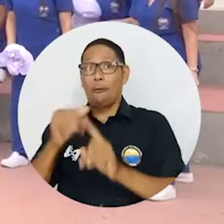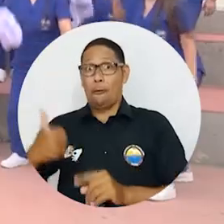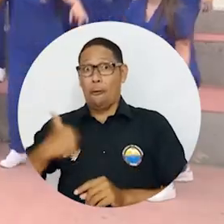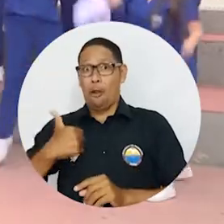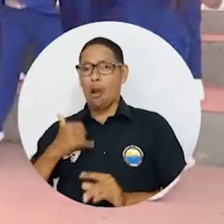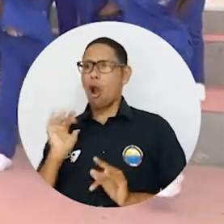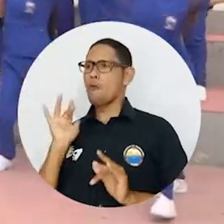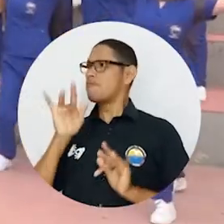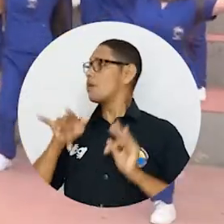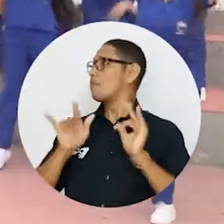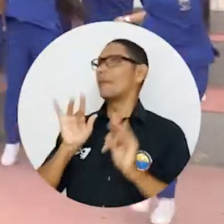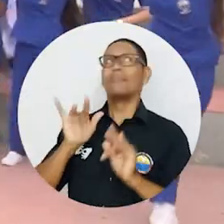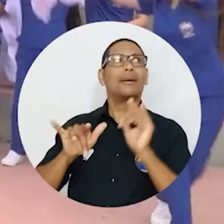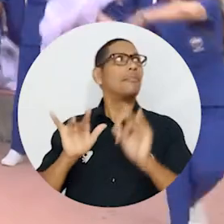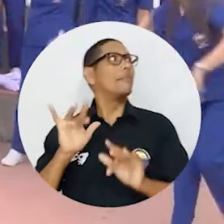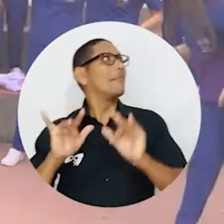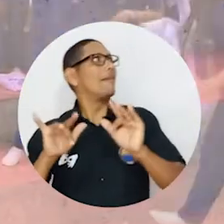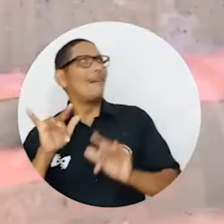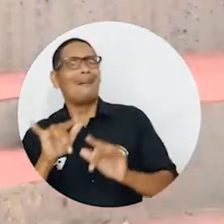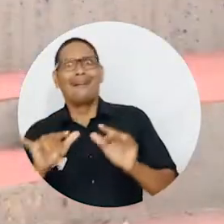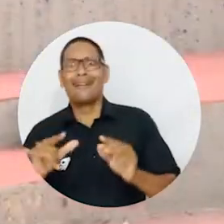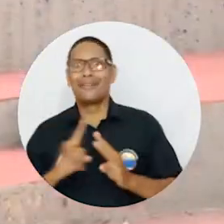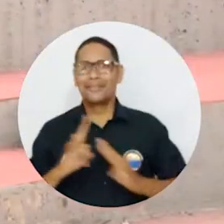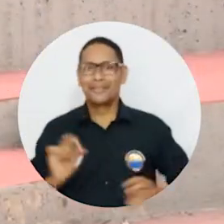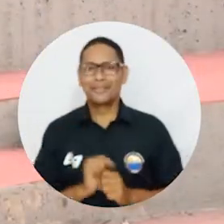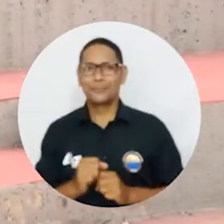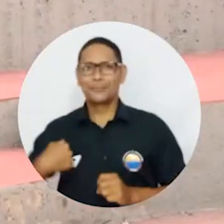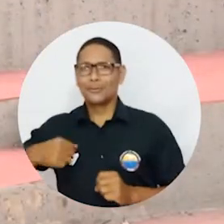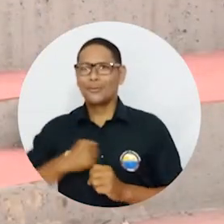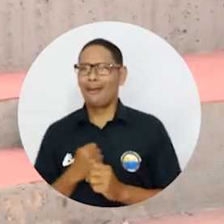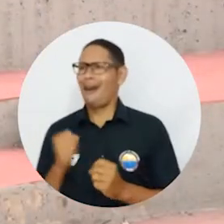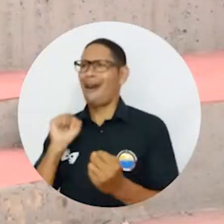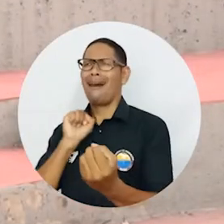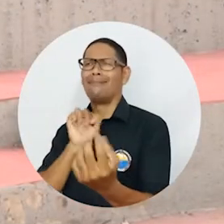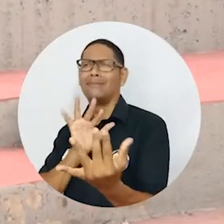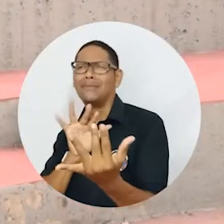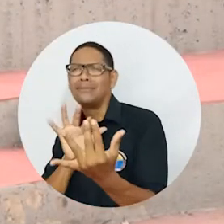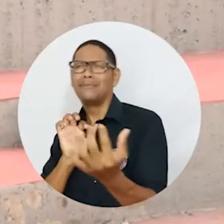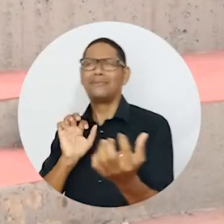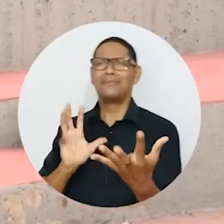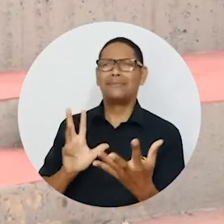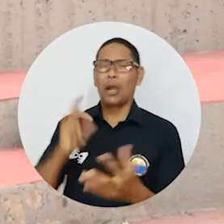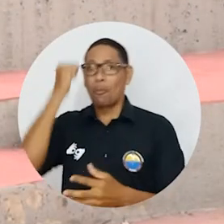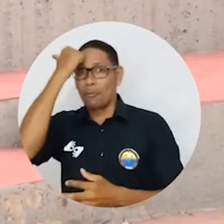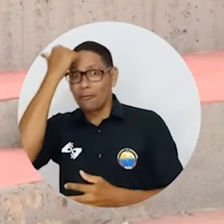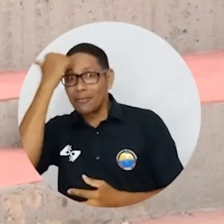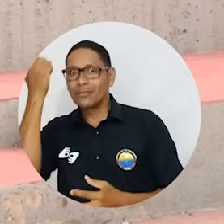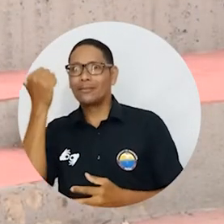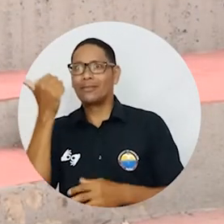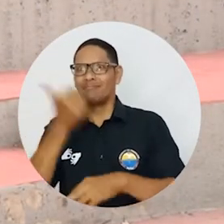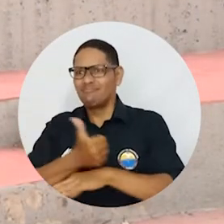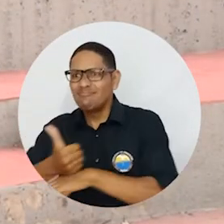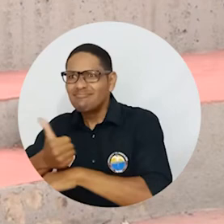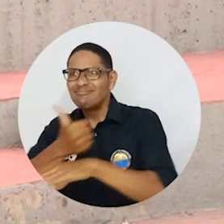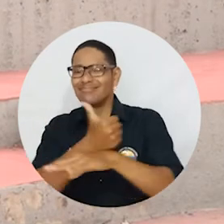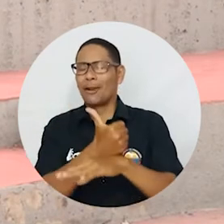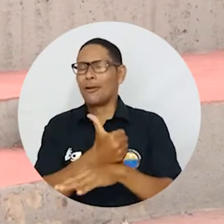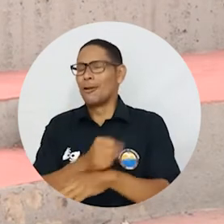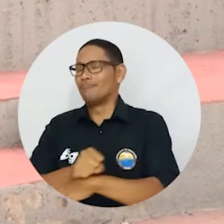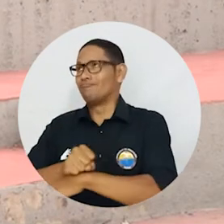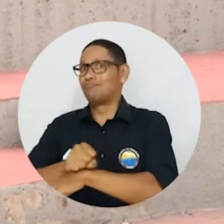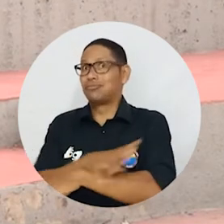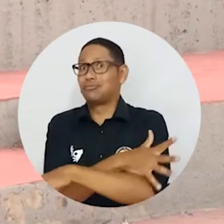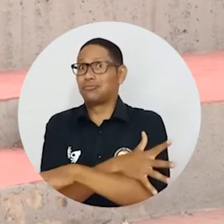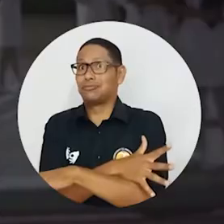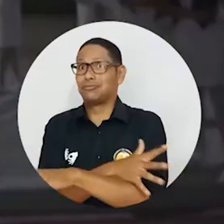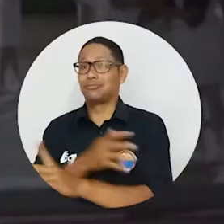retornaron al campus de la Alma Mater. Pudimos reunirnos todos nuestros compañeros, los directivos, docentes y hacer así un poco más significativa